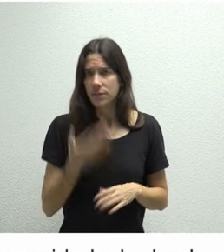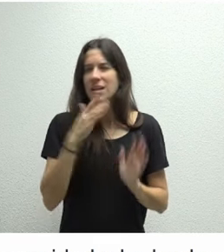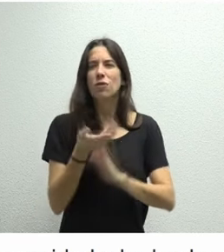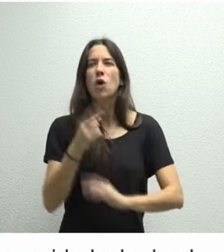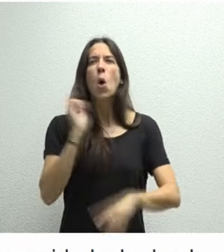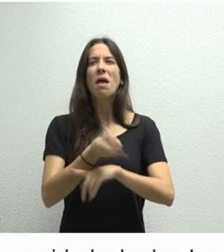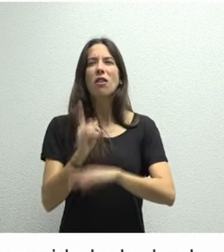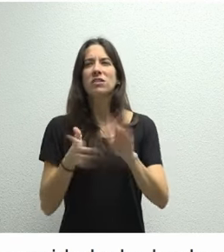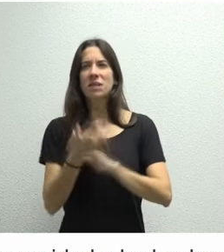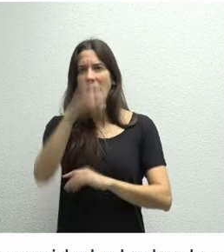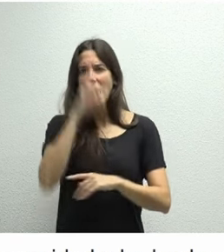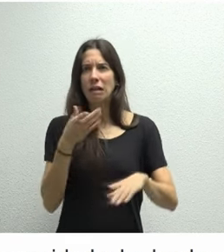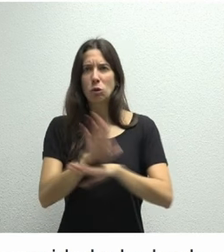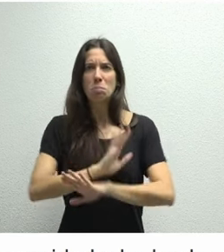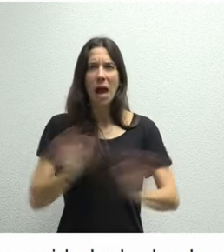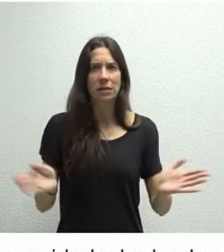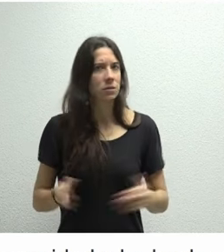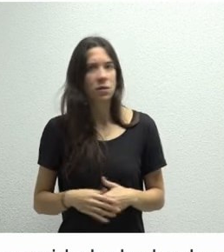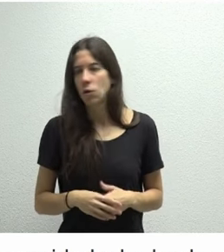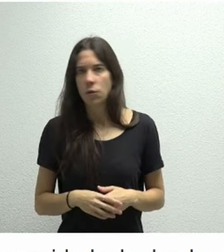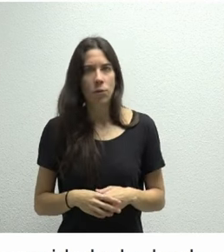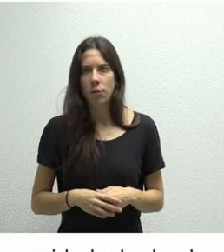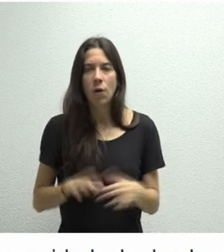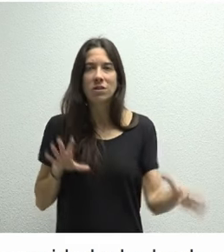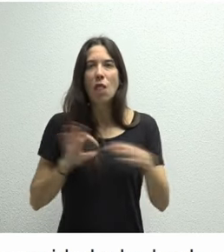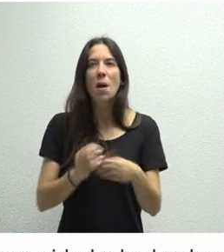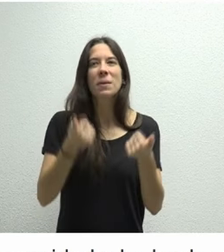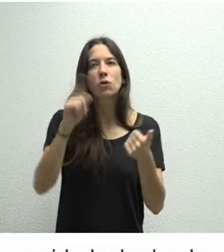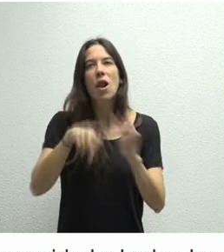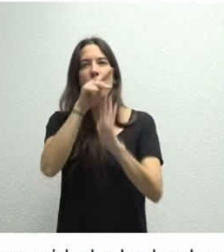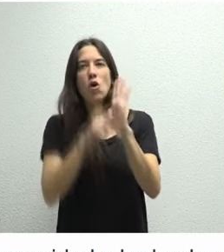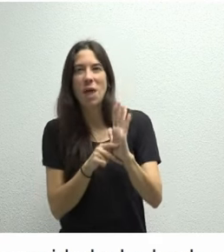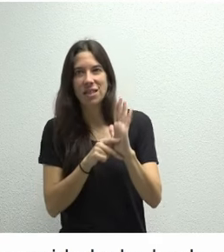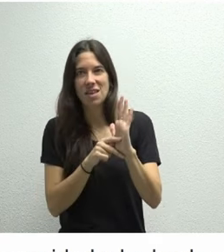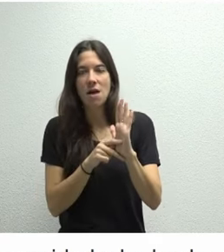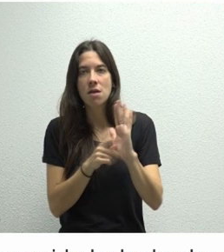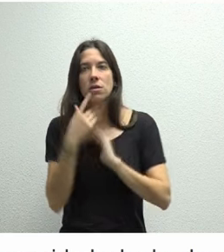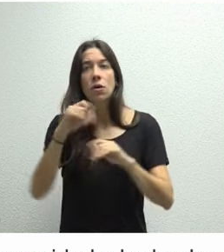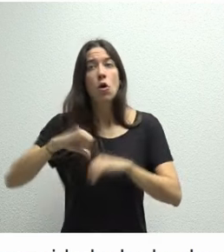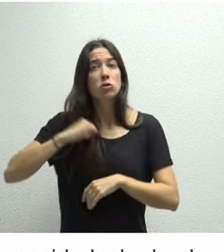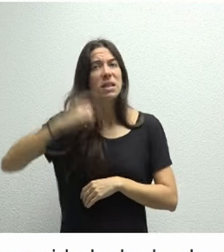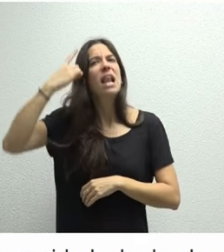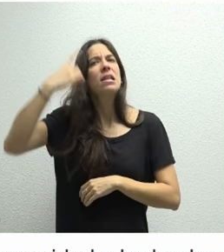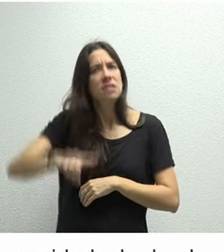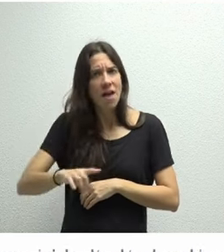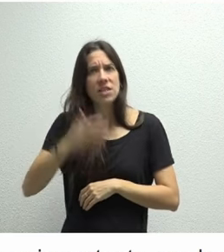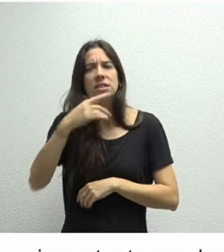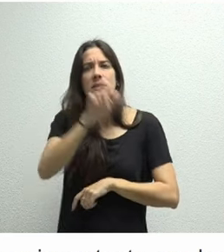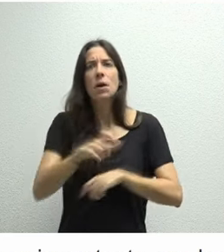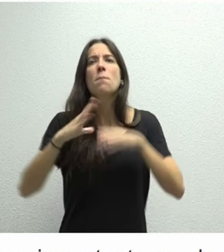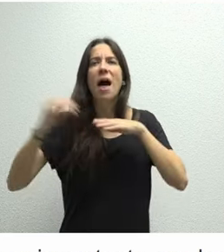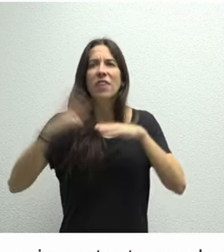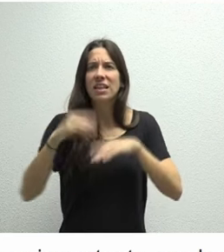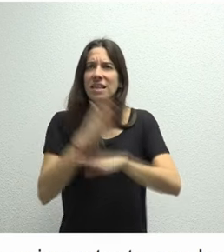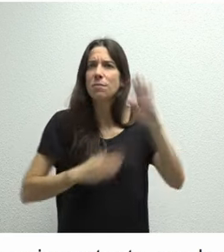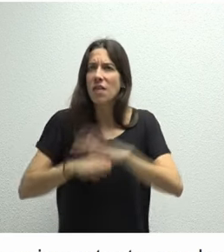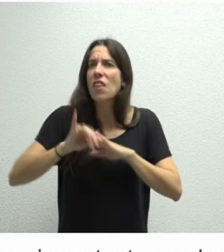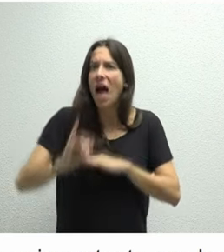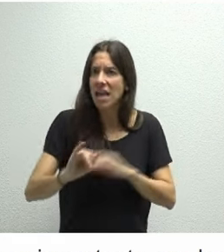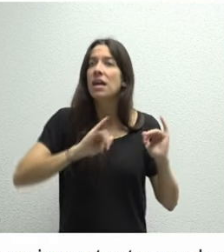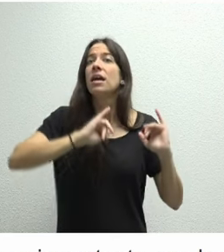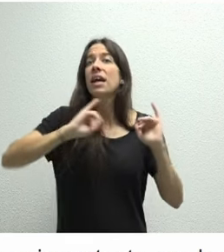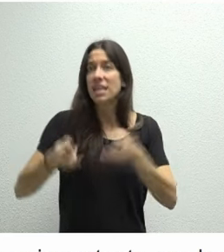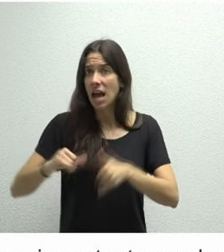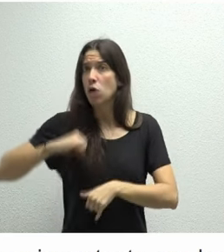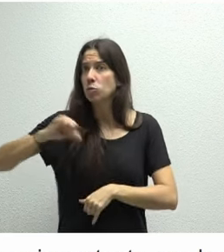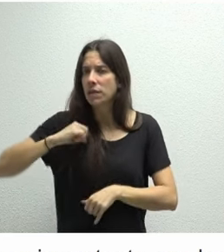que ver con la actitud vale tiene que ver con una determinada normativa el hospital sabe que cuando hay un paciente con discapacidad que llega al hospital a